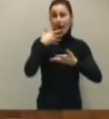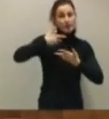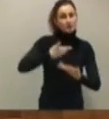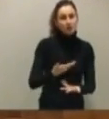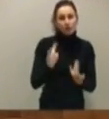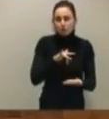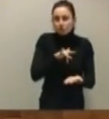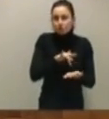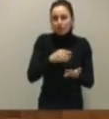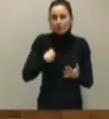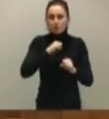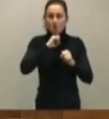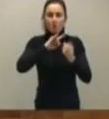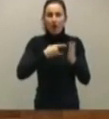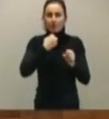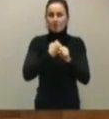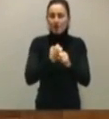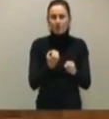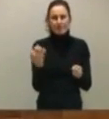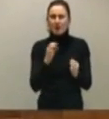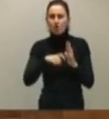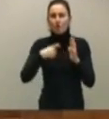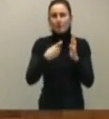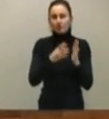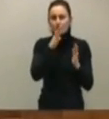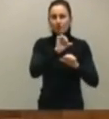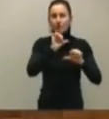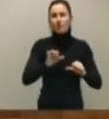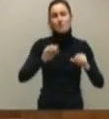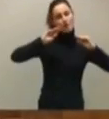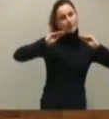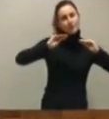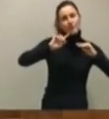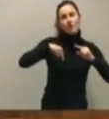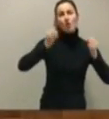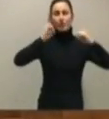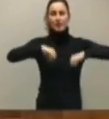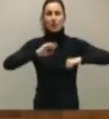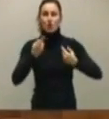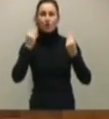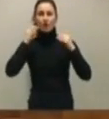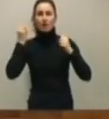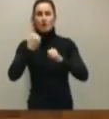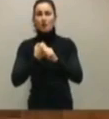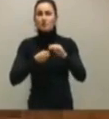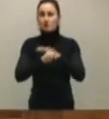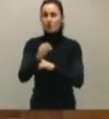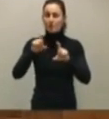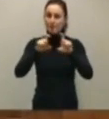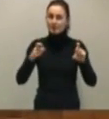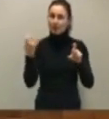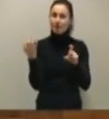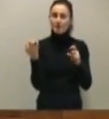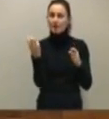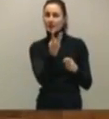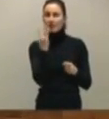hasta este momento se había dado a los planes de empleo, un plan integral que actúe de manera conjunta en la orientación, la contratación y la formación, y también la inserción en las